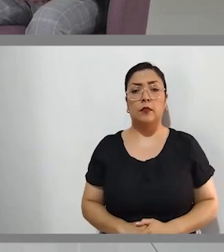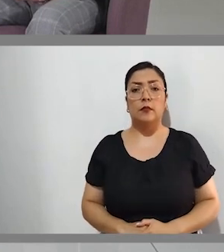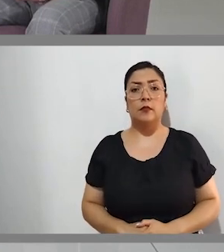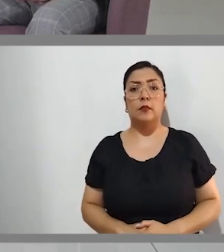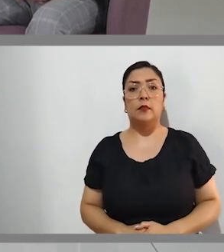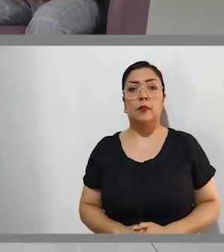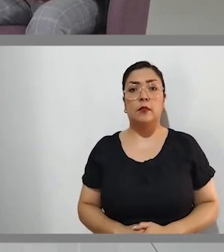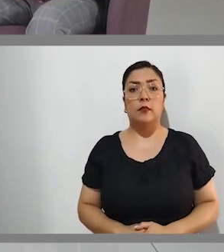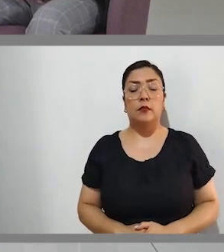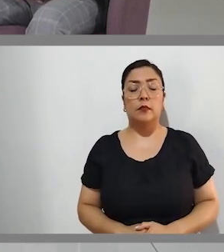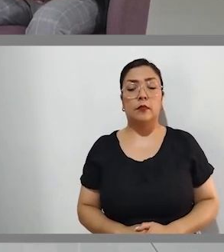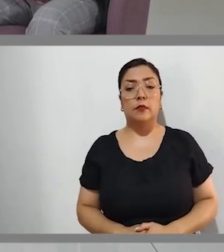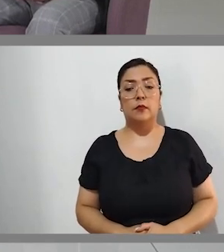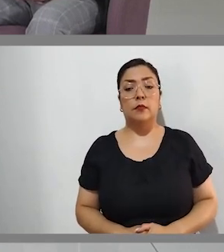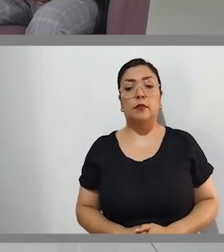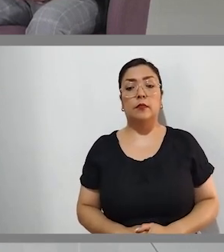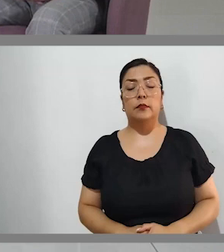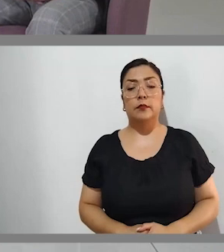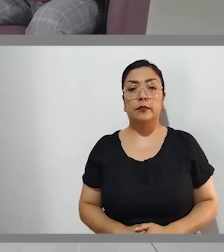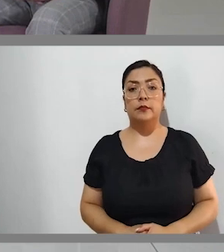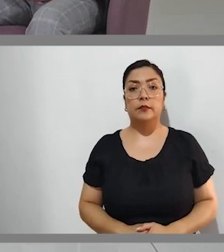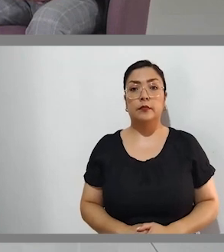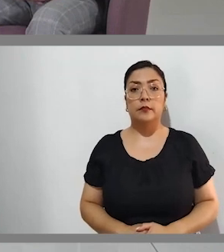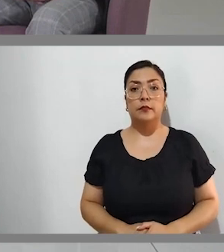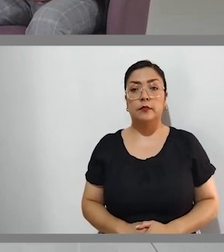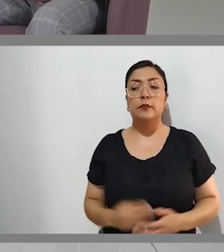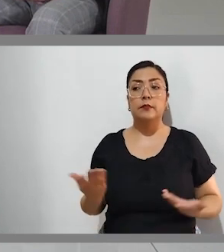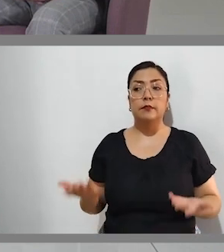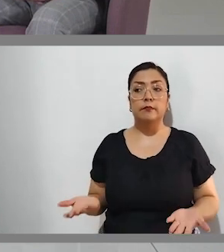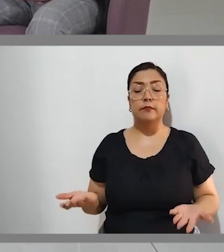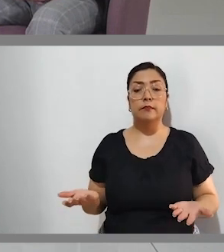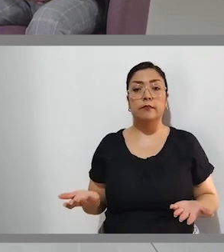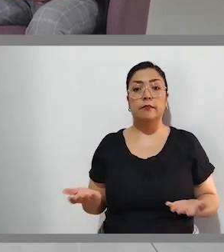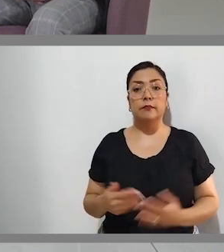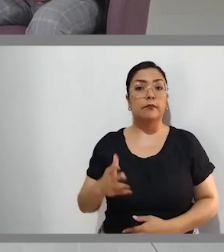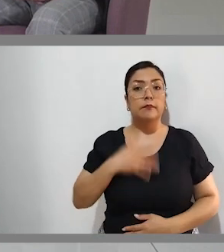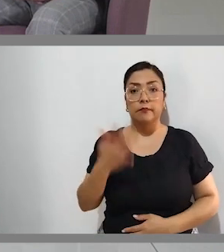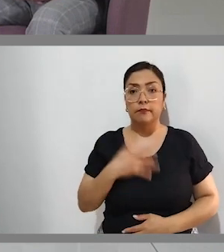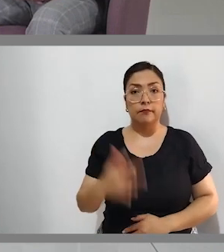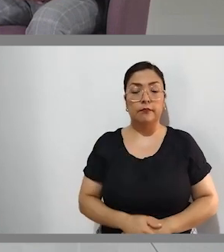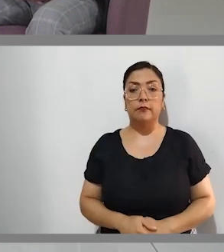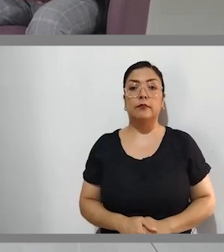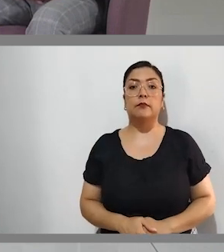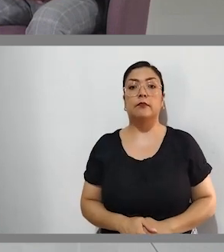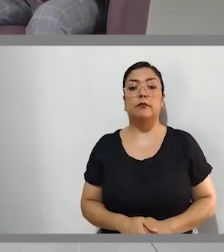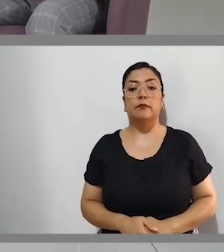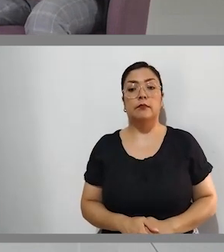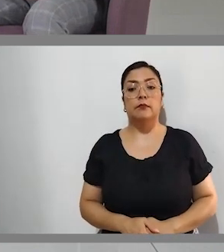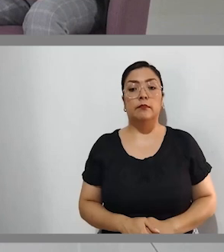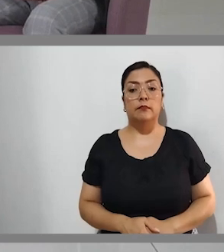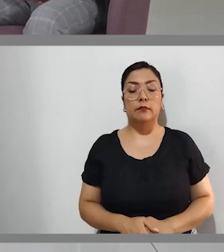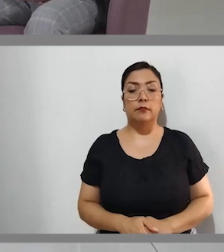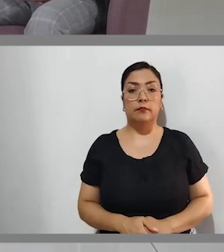el tintero que valga la pena comentar sobre estos temas que competen al área de organización electoral. Claro que